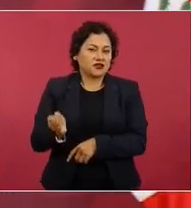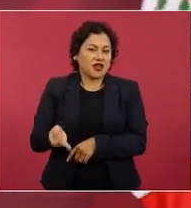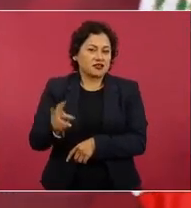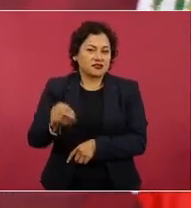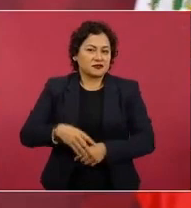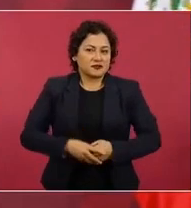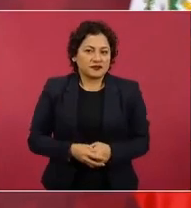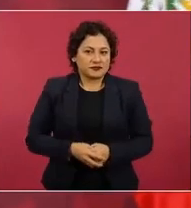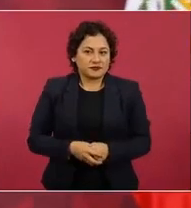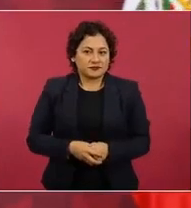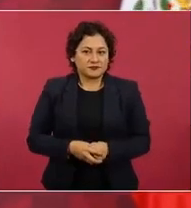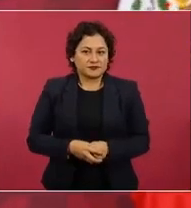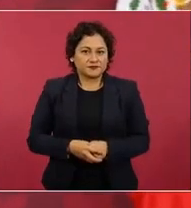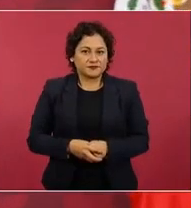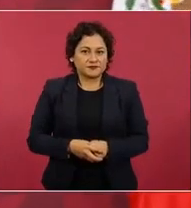conservadores.